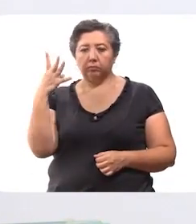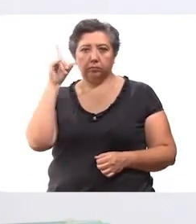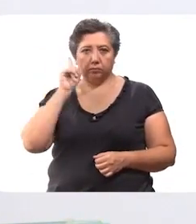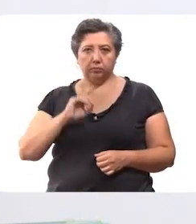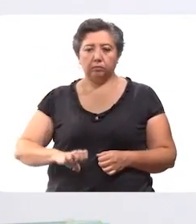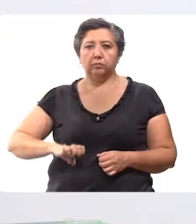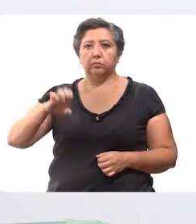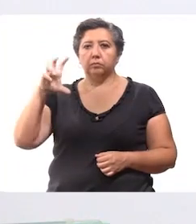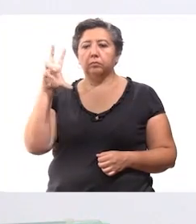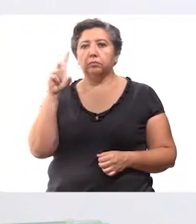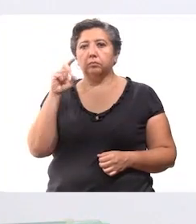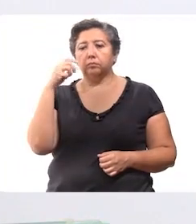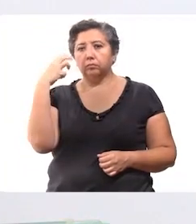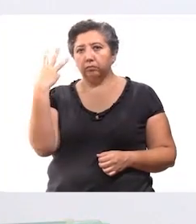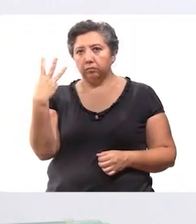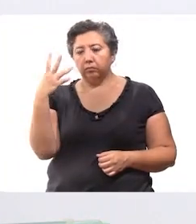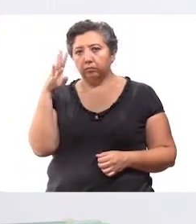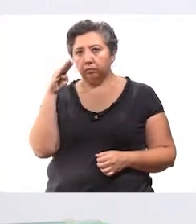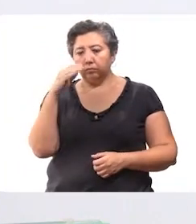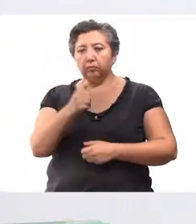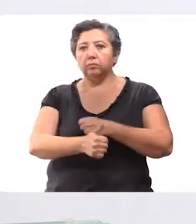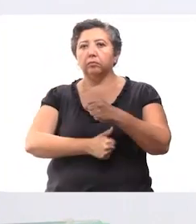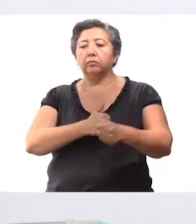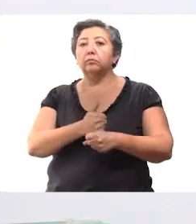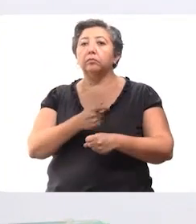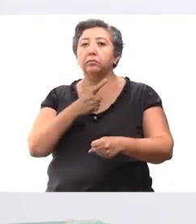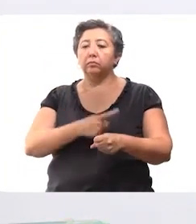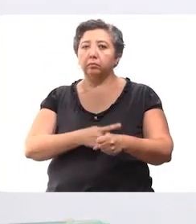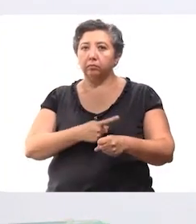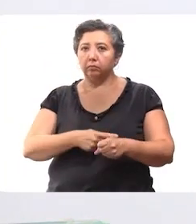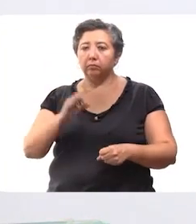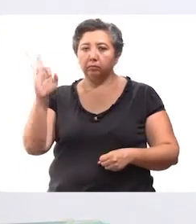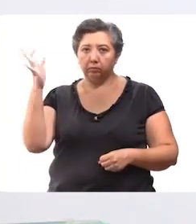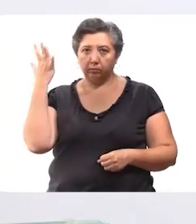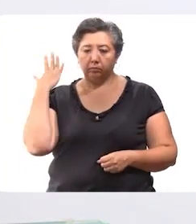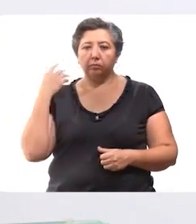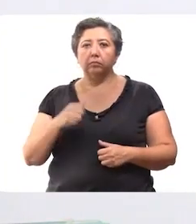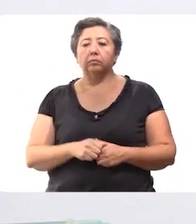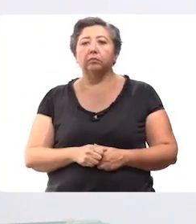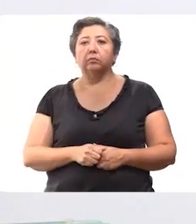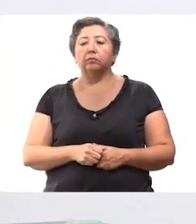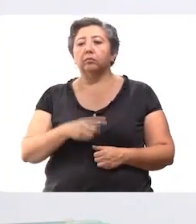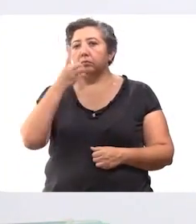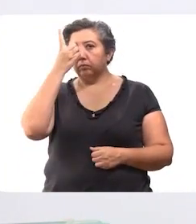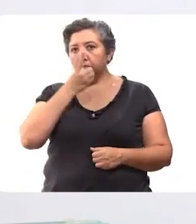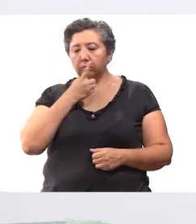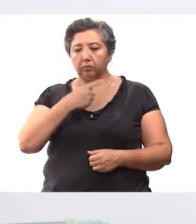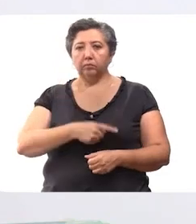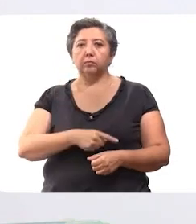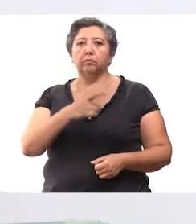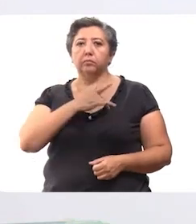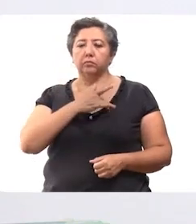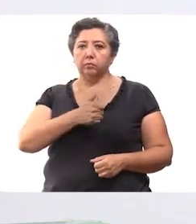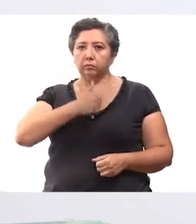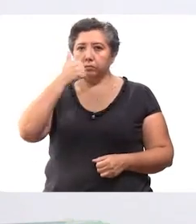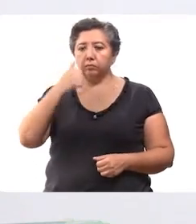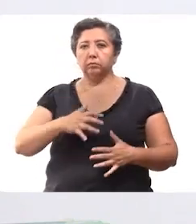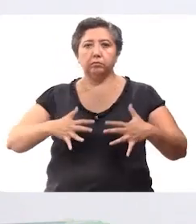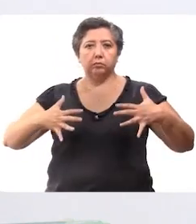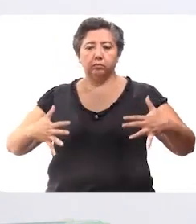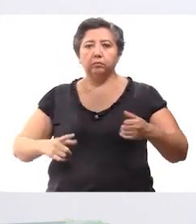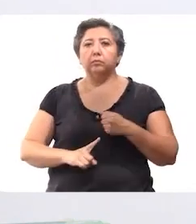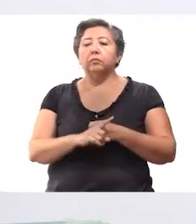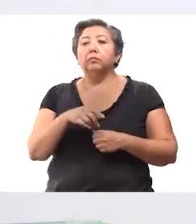mujeres de un rango de edad de 33 a 90 años. Sus principales enfermedades fueron diabetes, hipertensión arterial,